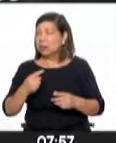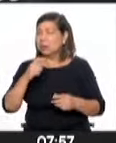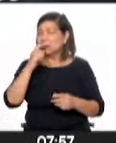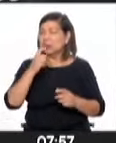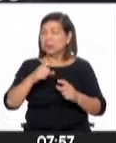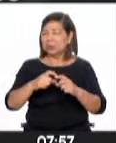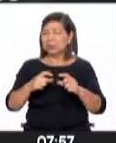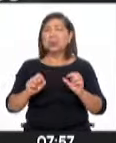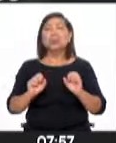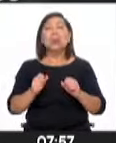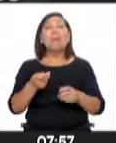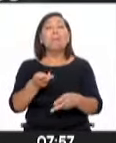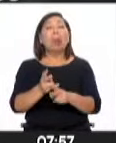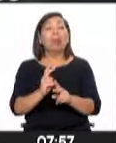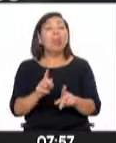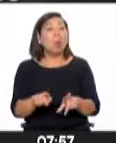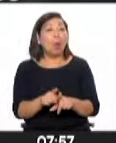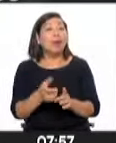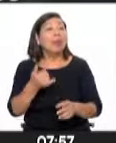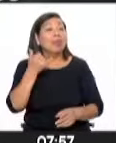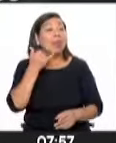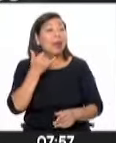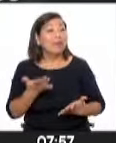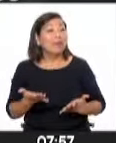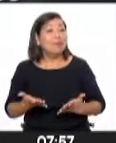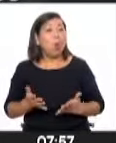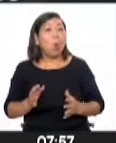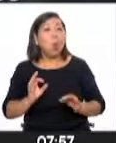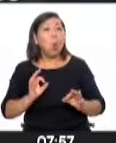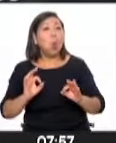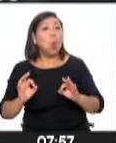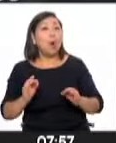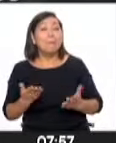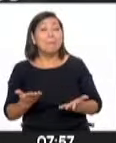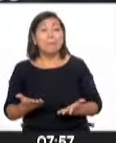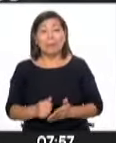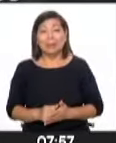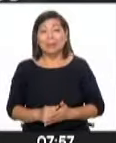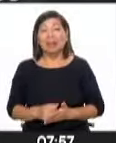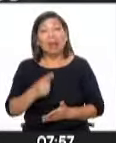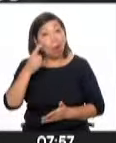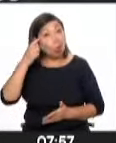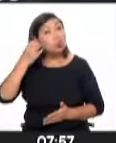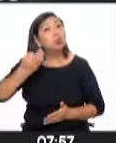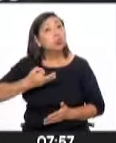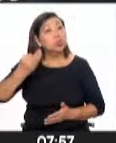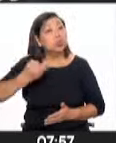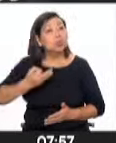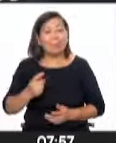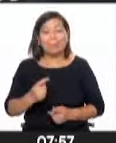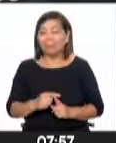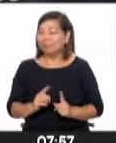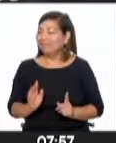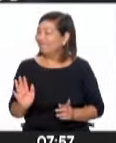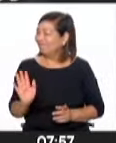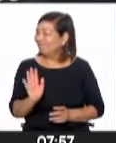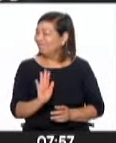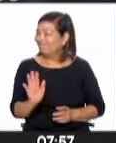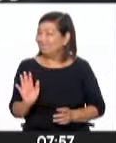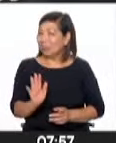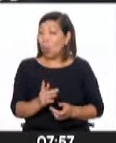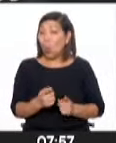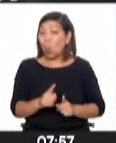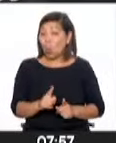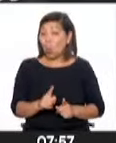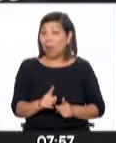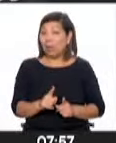medio bonitos, que parecieran un banco, ¿no? Y ahora que hablan de las fintechs y los neobancos, la gente cree que de repente se trata de uno de ellos. Pero el problema es que cuando